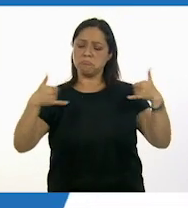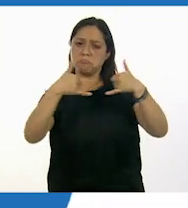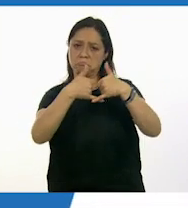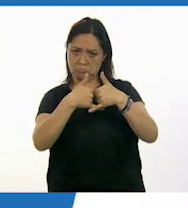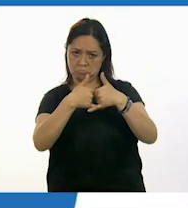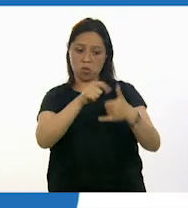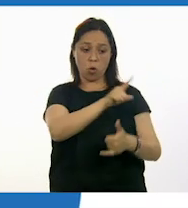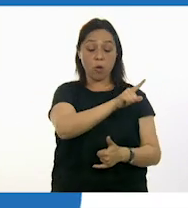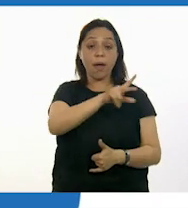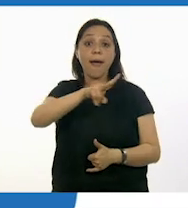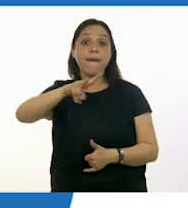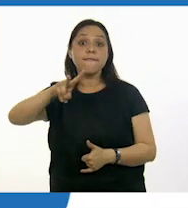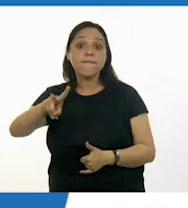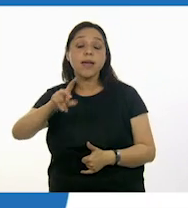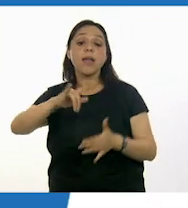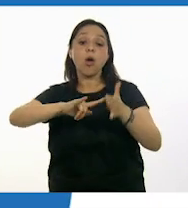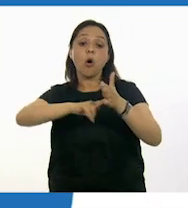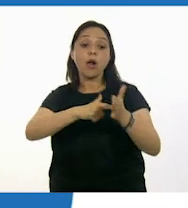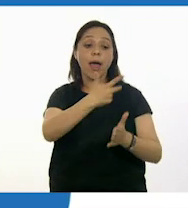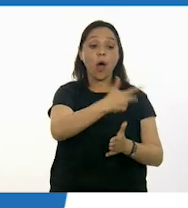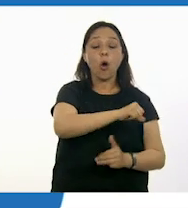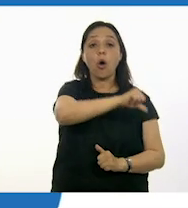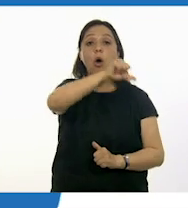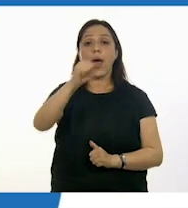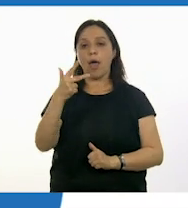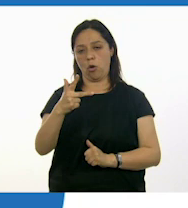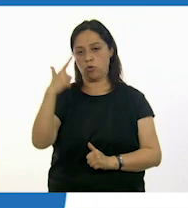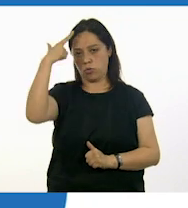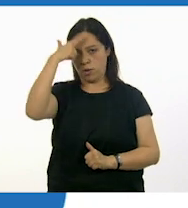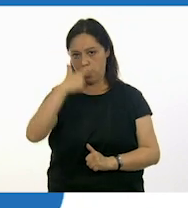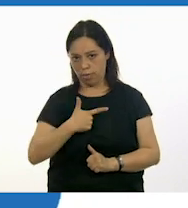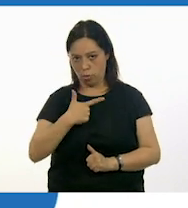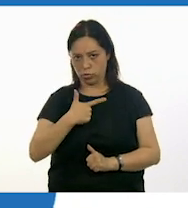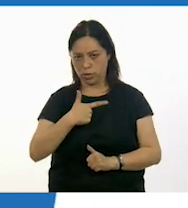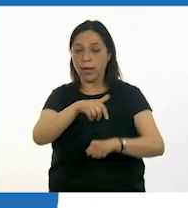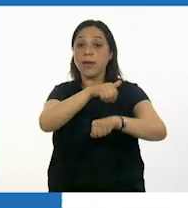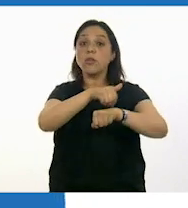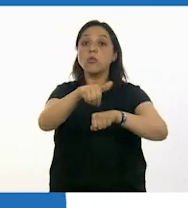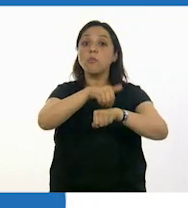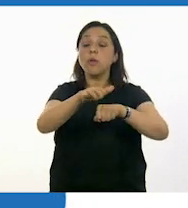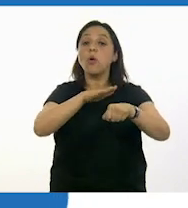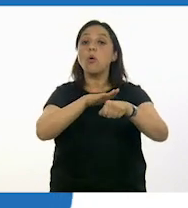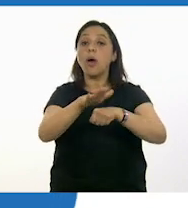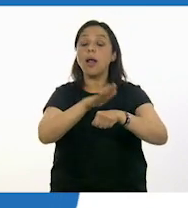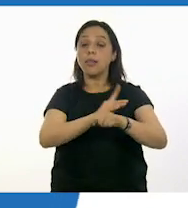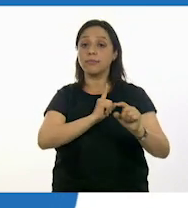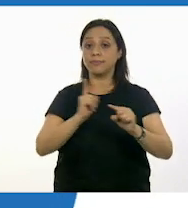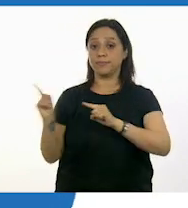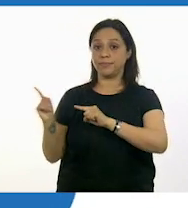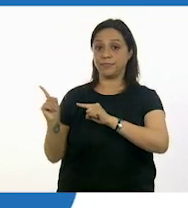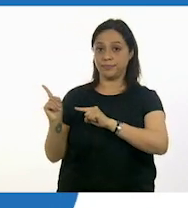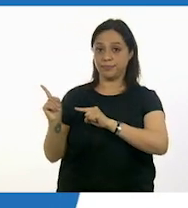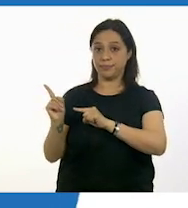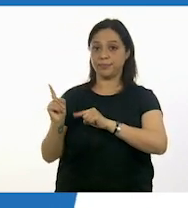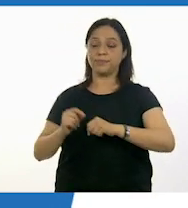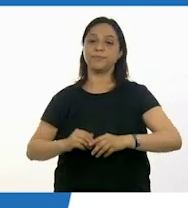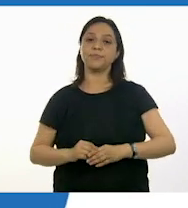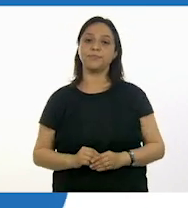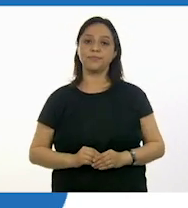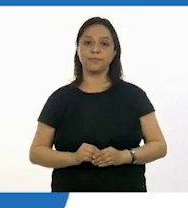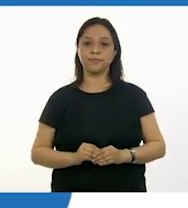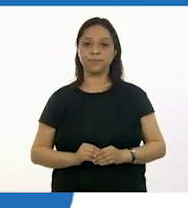Para solicitar apoyo pedagógico, comunícate con maestras y maestros de lunes a viernes de 8 a 20 horas al